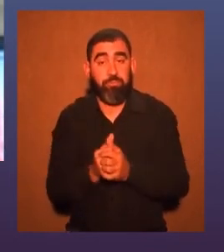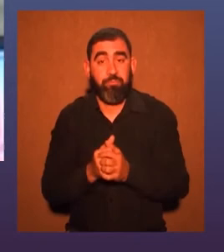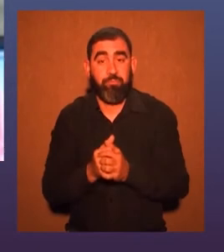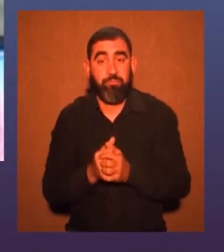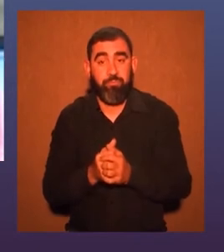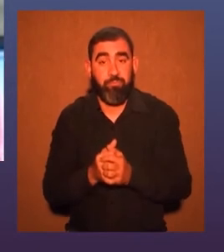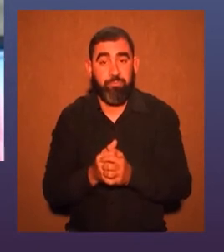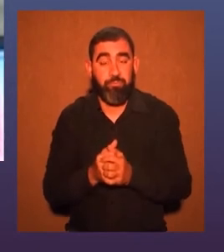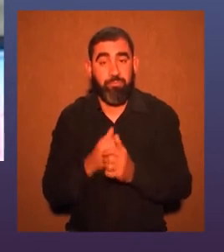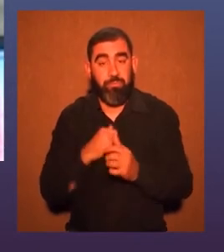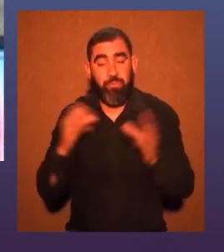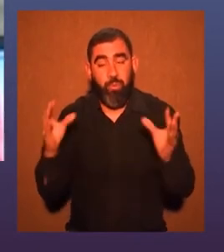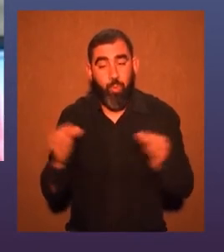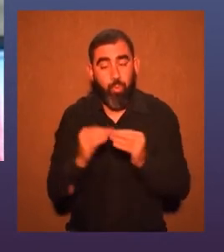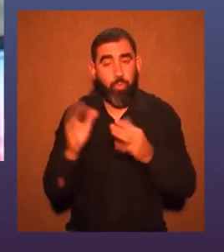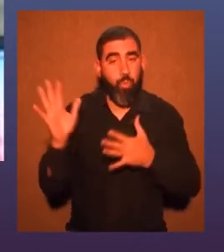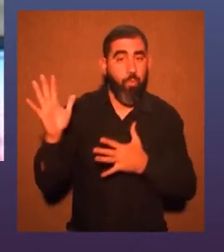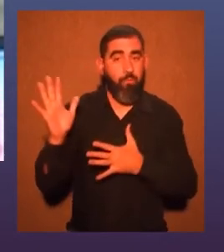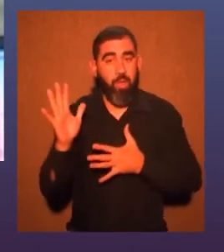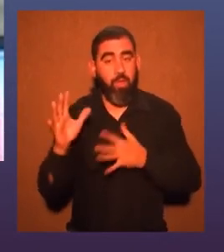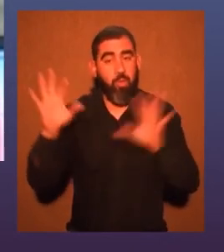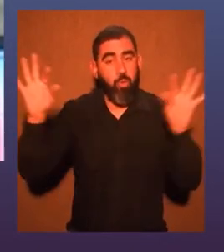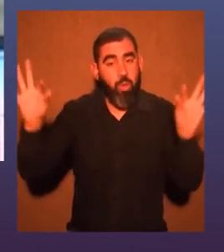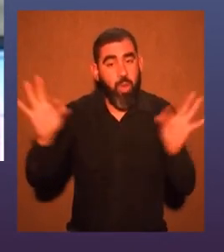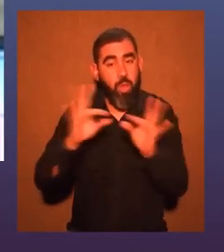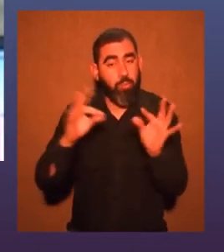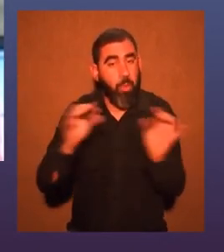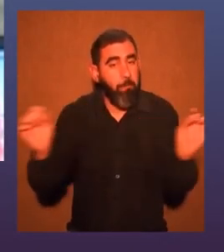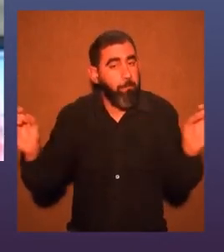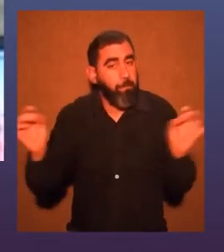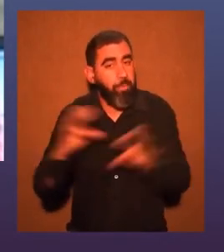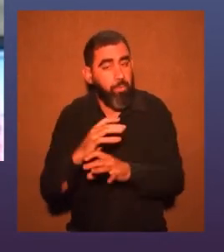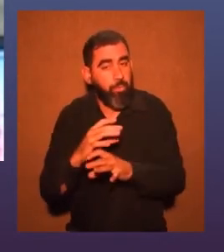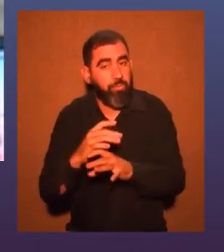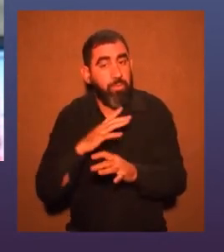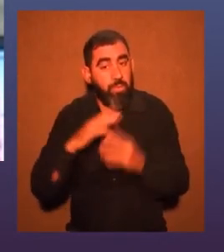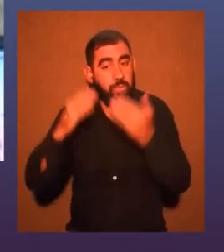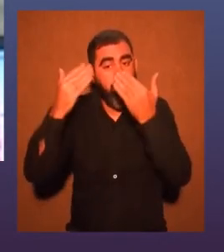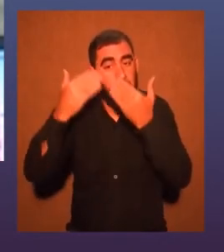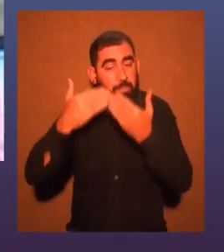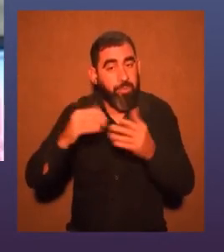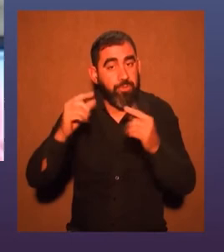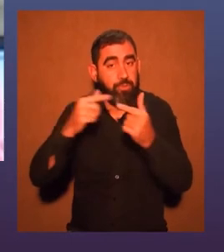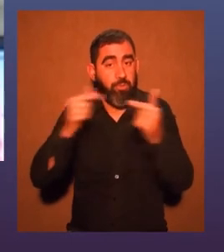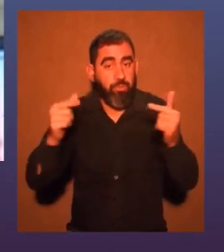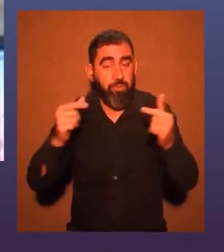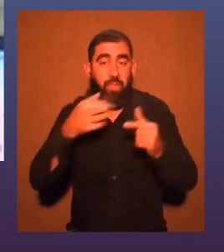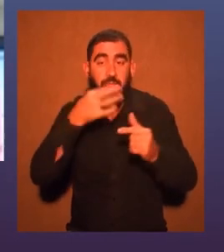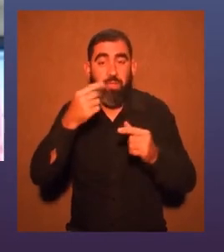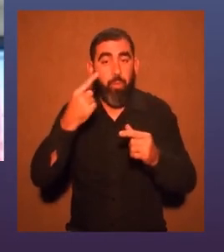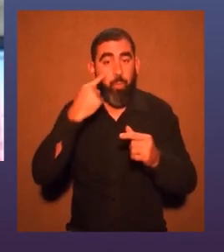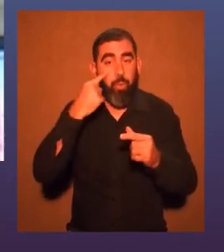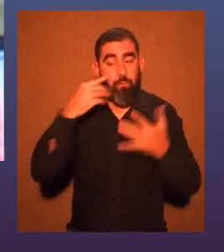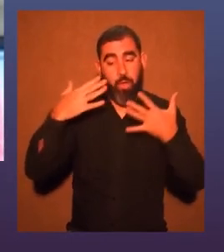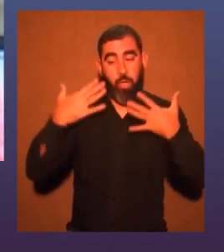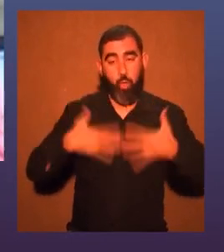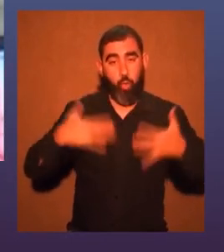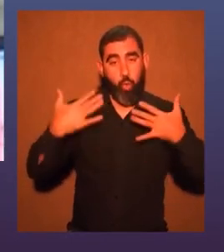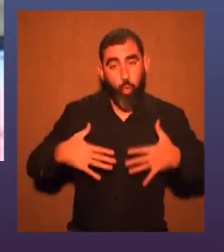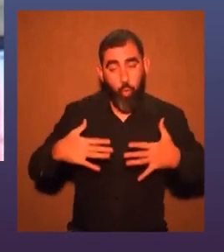a juntar los bailarines con la música ya bien definida, empiezan esto que dice Hugo de las pruebas de vestuario, pero